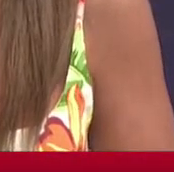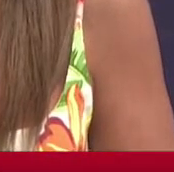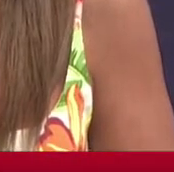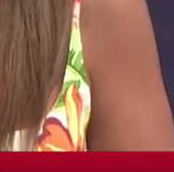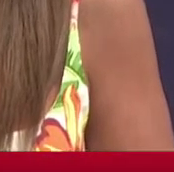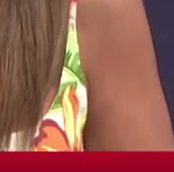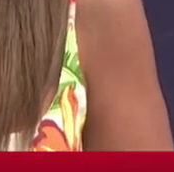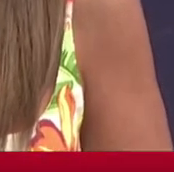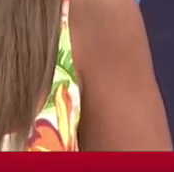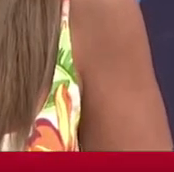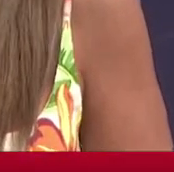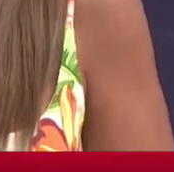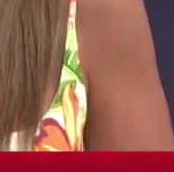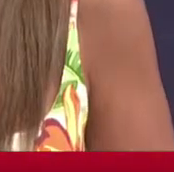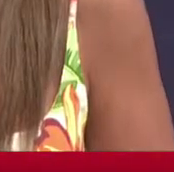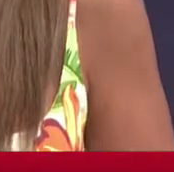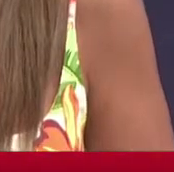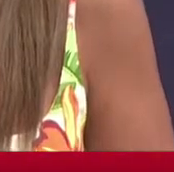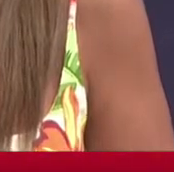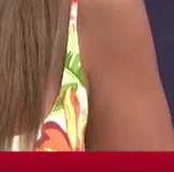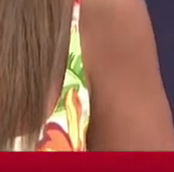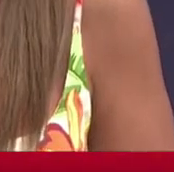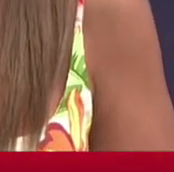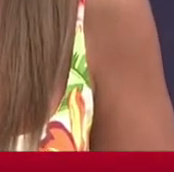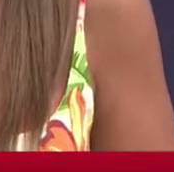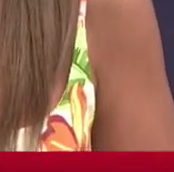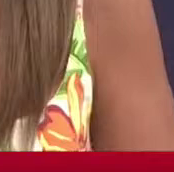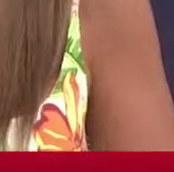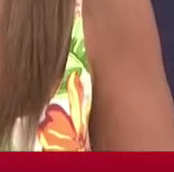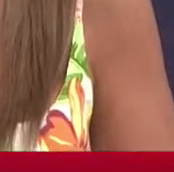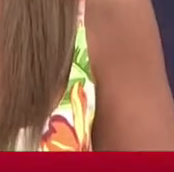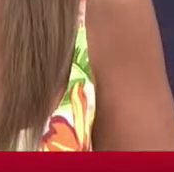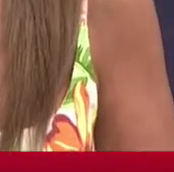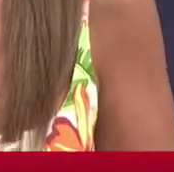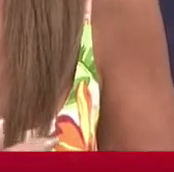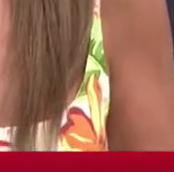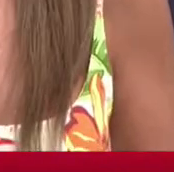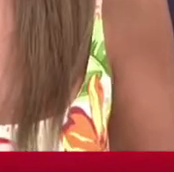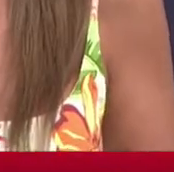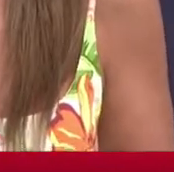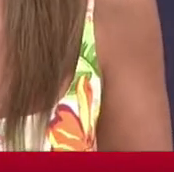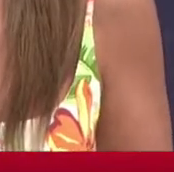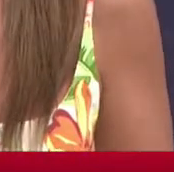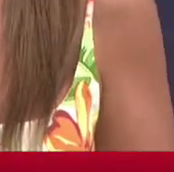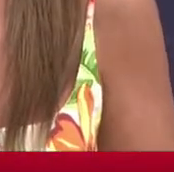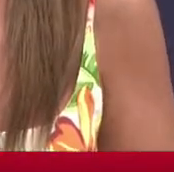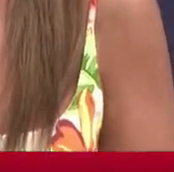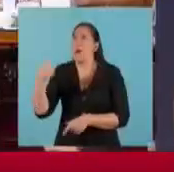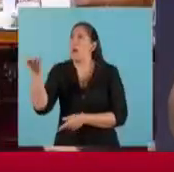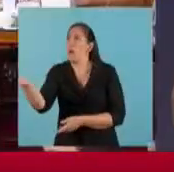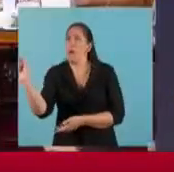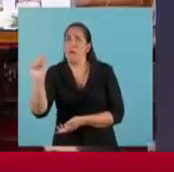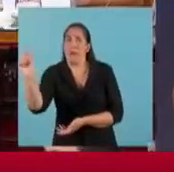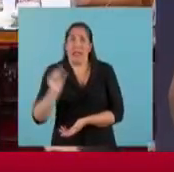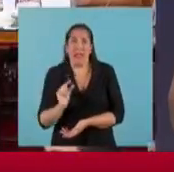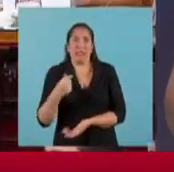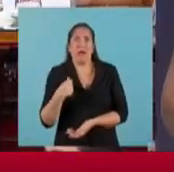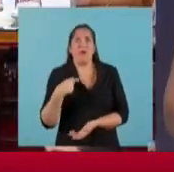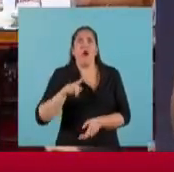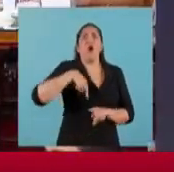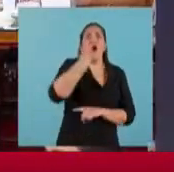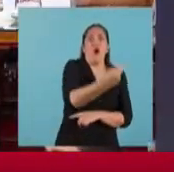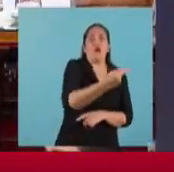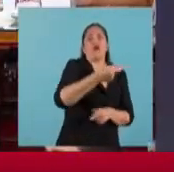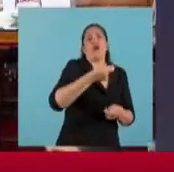cristina kirchner después de la renuncia de máximo kirchner y después de toda la escalada de tensiones que hubo en